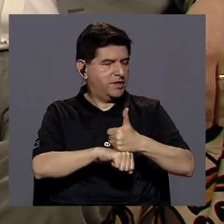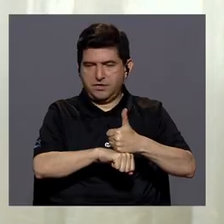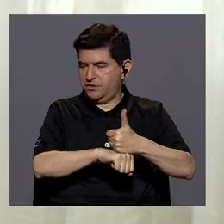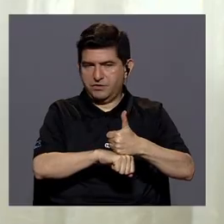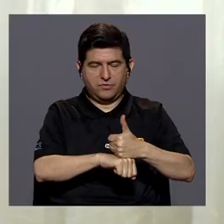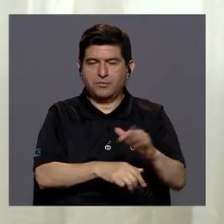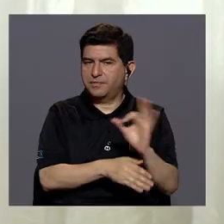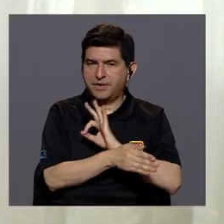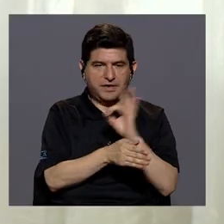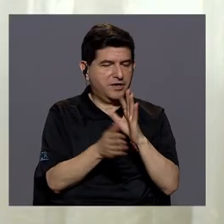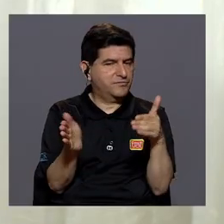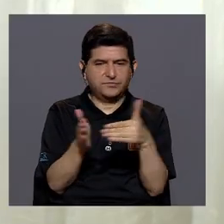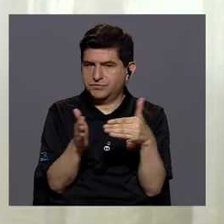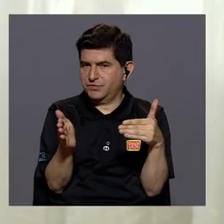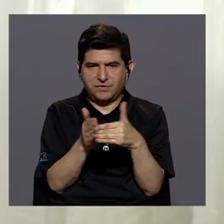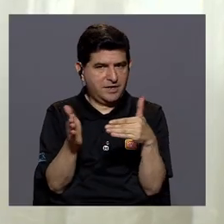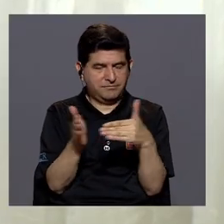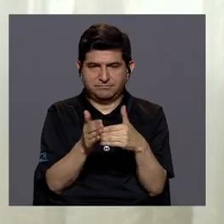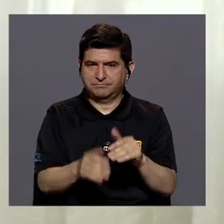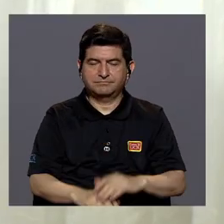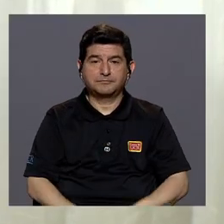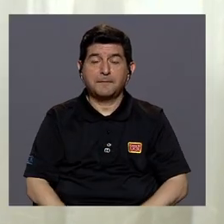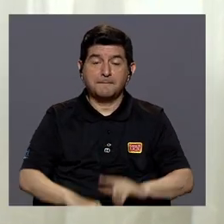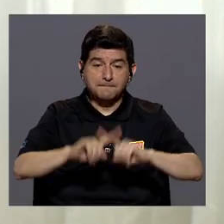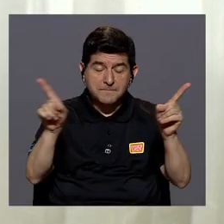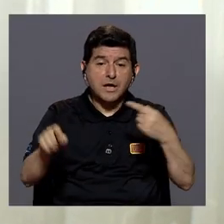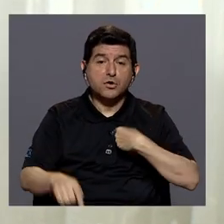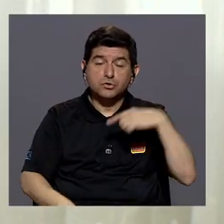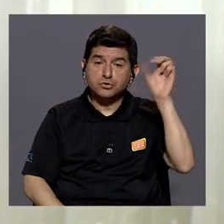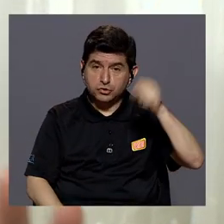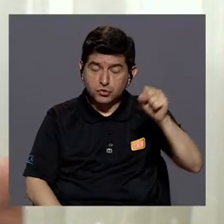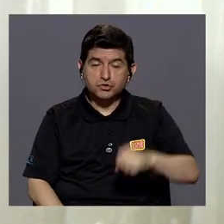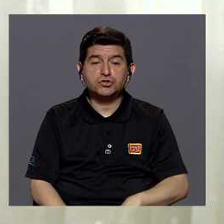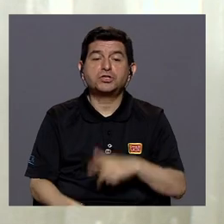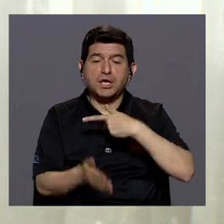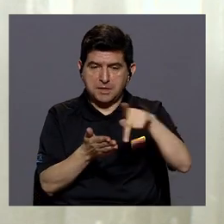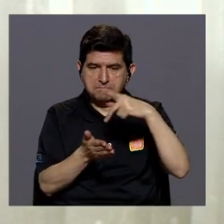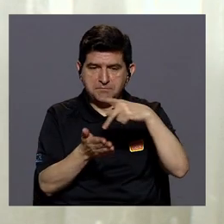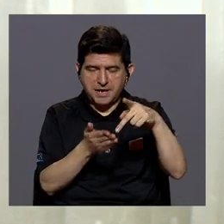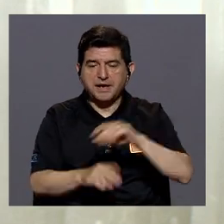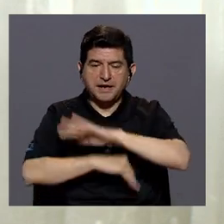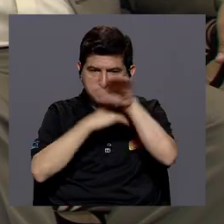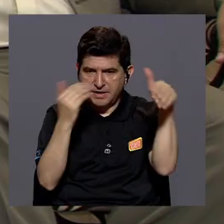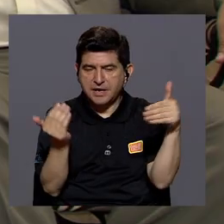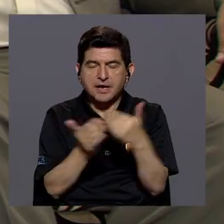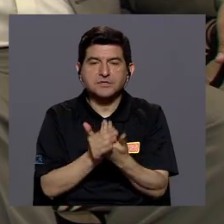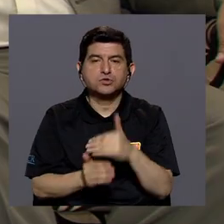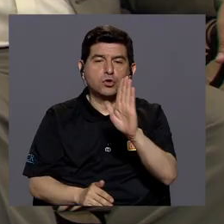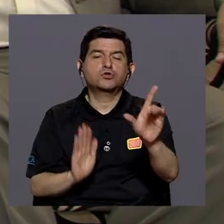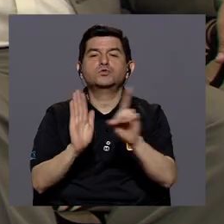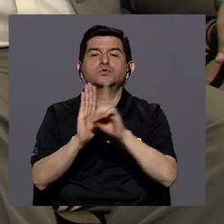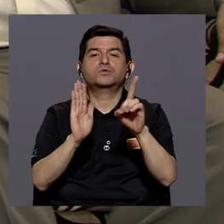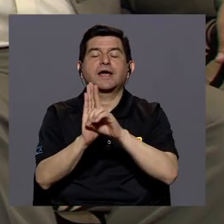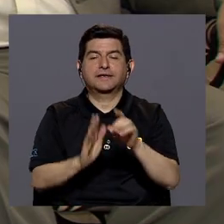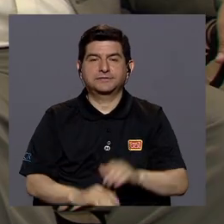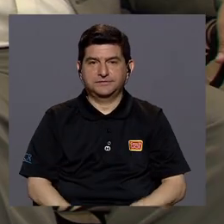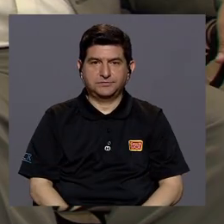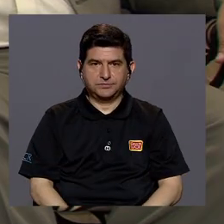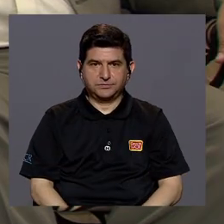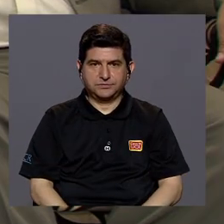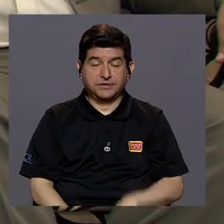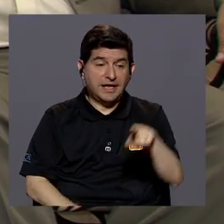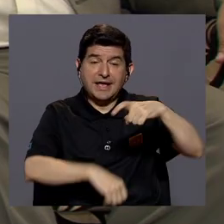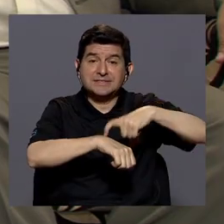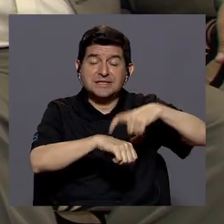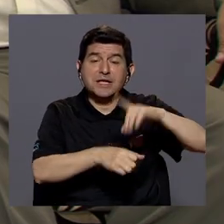no puedo ponerlo a funcionar otra vez, pero sí voy a hacer para que les paguen las prestaciones a todos. Él era, todavía era